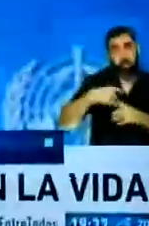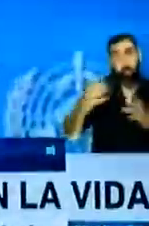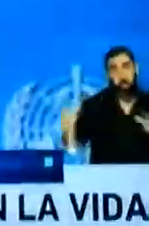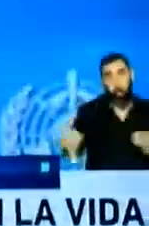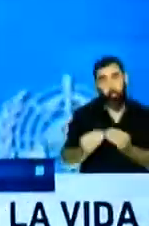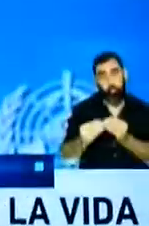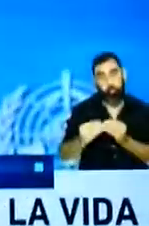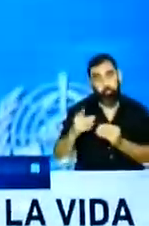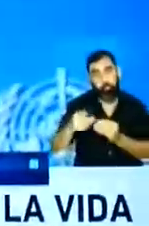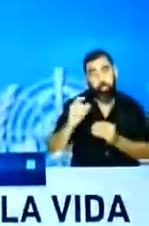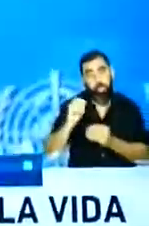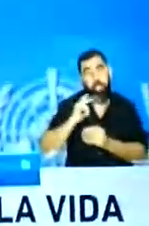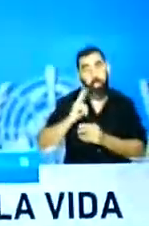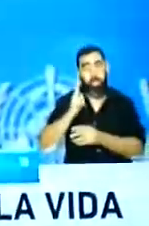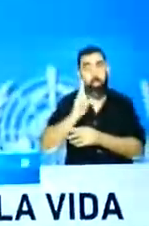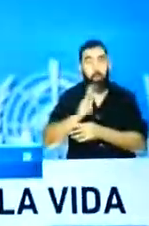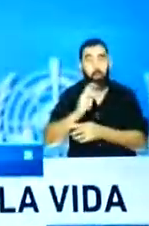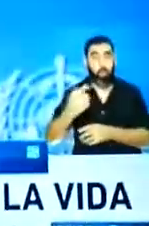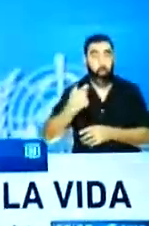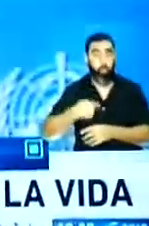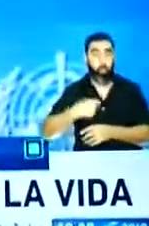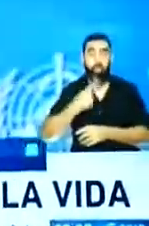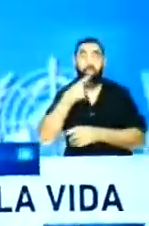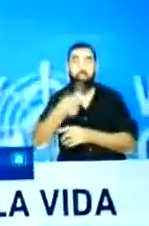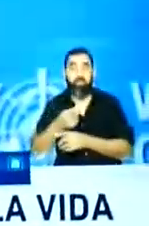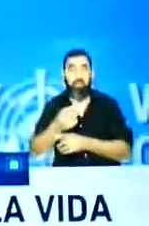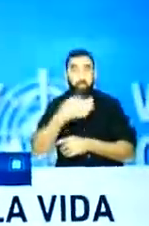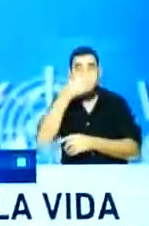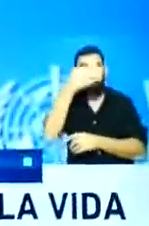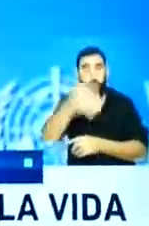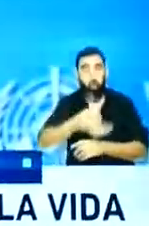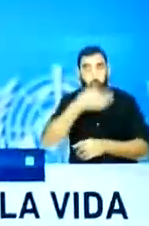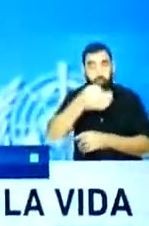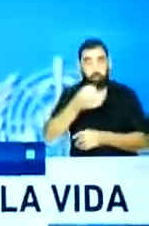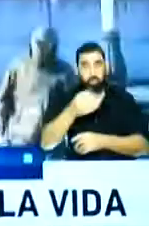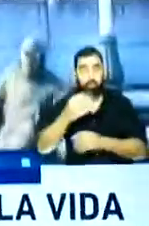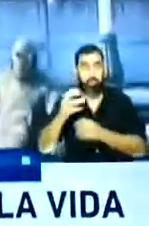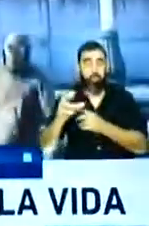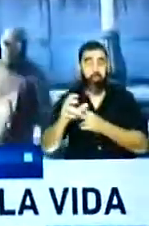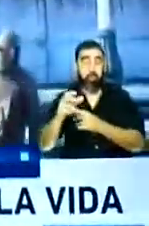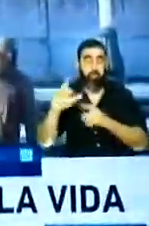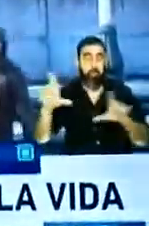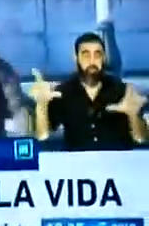un enemigo de la humanidad, declaró Tedros durante una conferencia de prensa virtual.